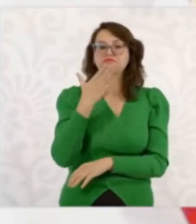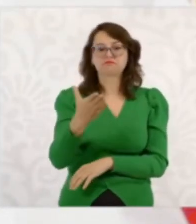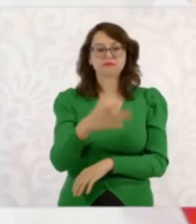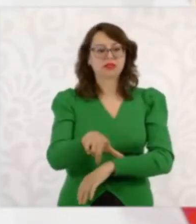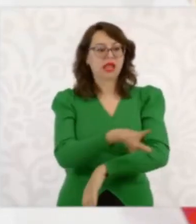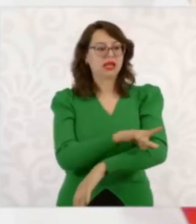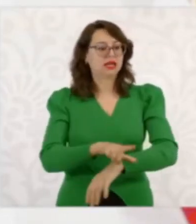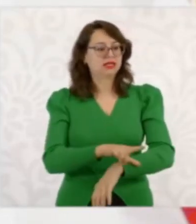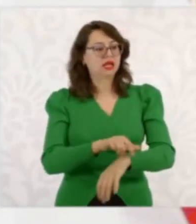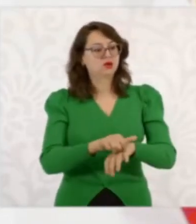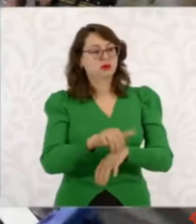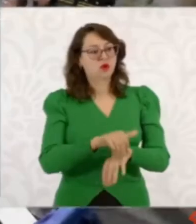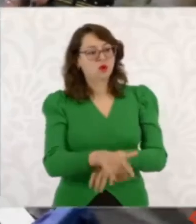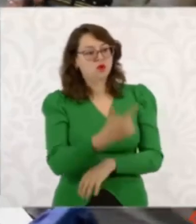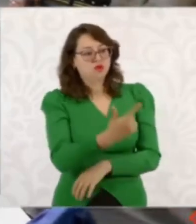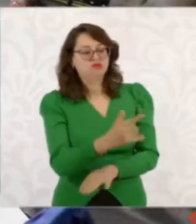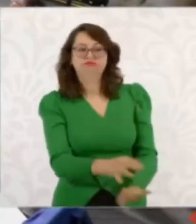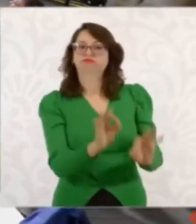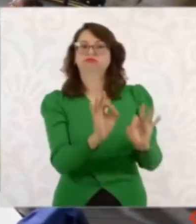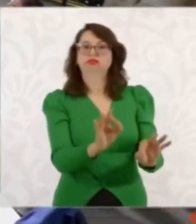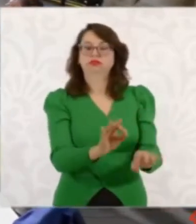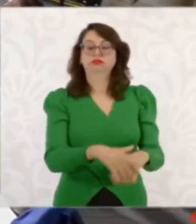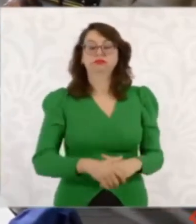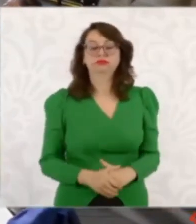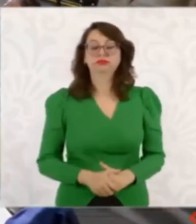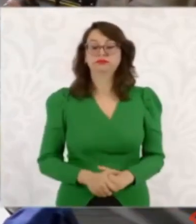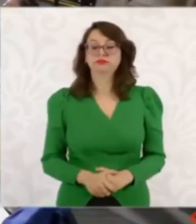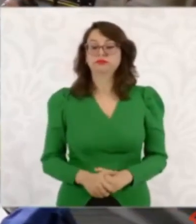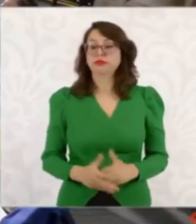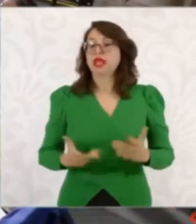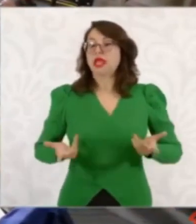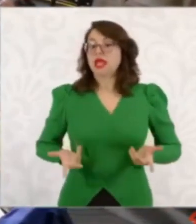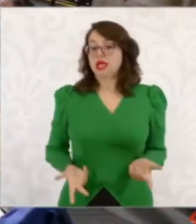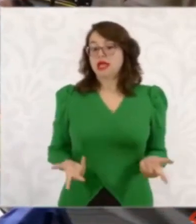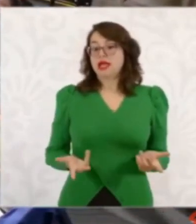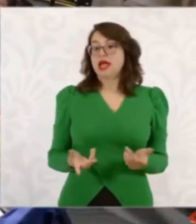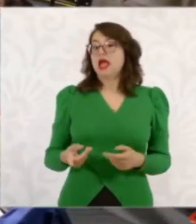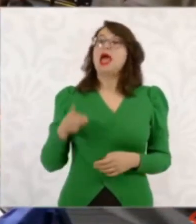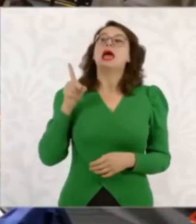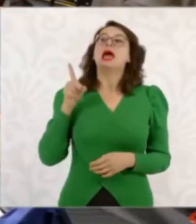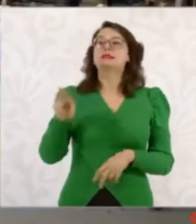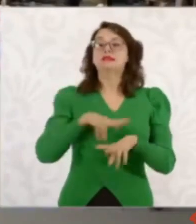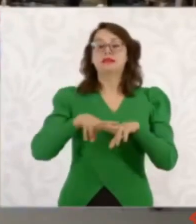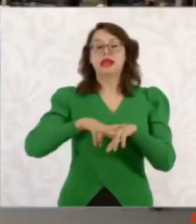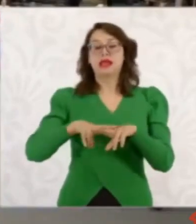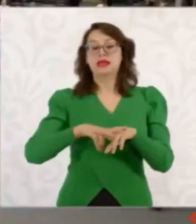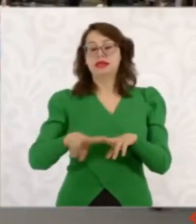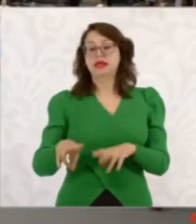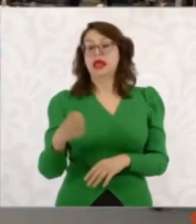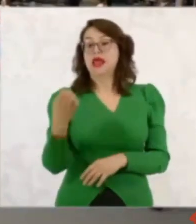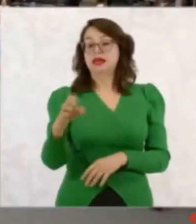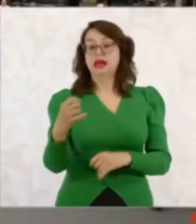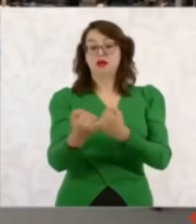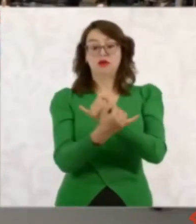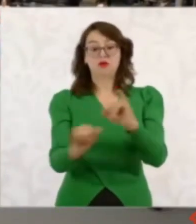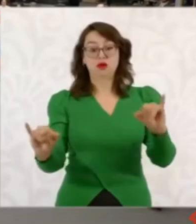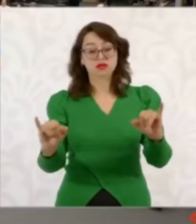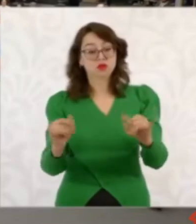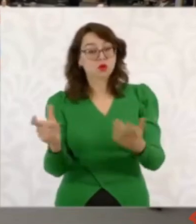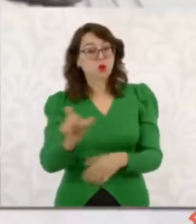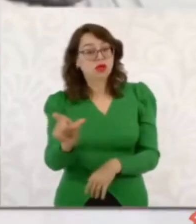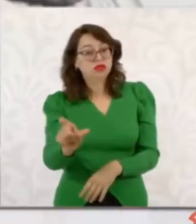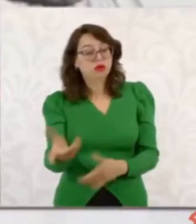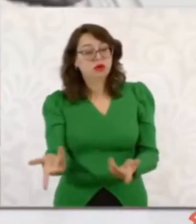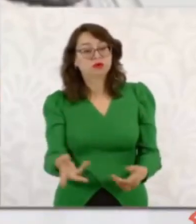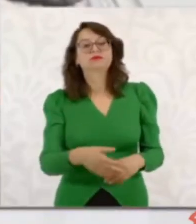pues también. Y si bien oficialmente la inauguración será a finales de enero del Ya próximo está año. terminada